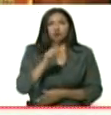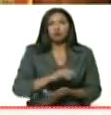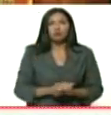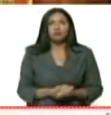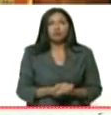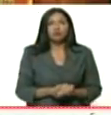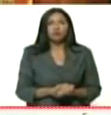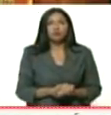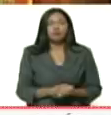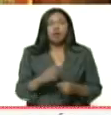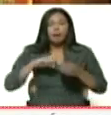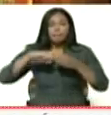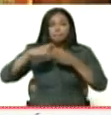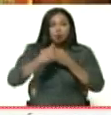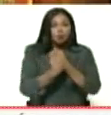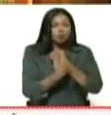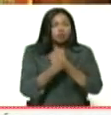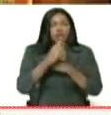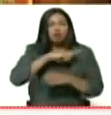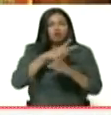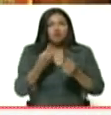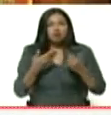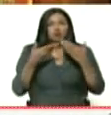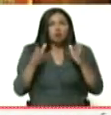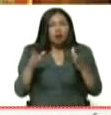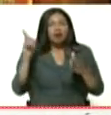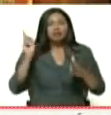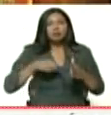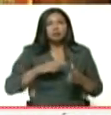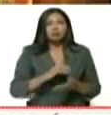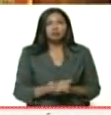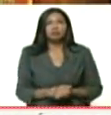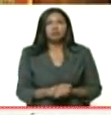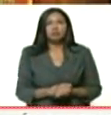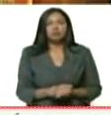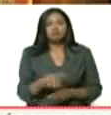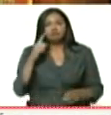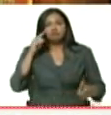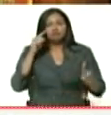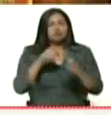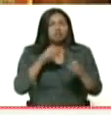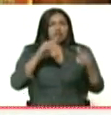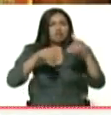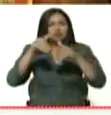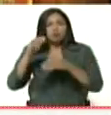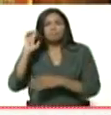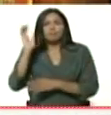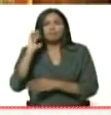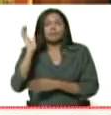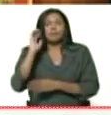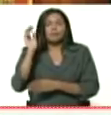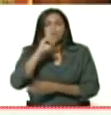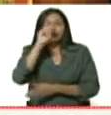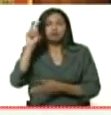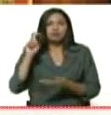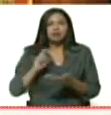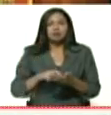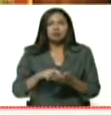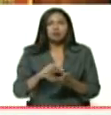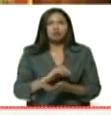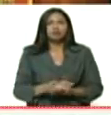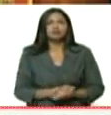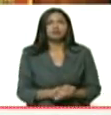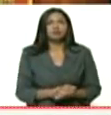Gran Polo Patriótico y de las Fuerzas Populares con vistas a las elecciones parlamentarias de la Asamblea